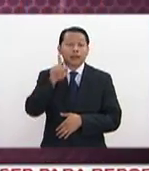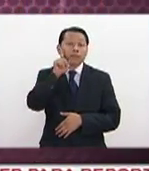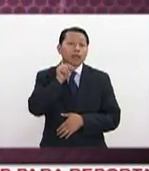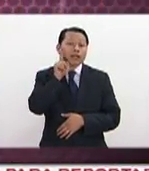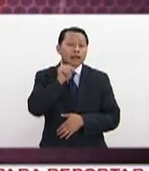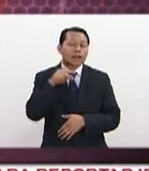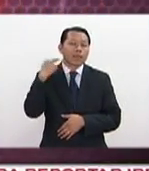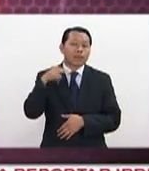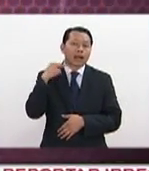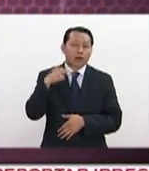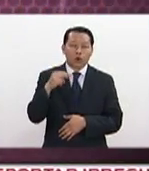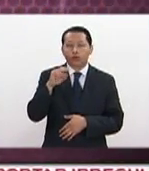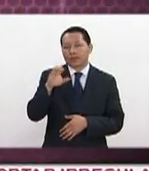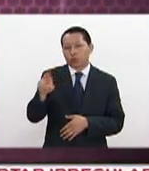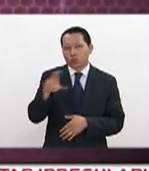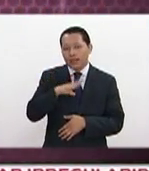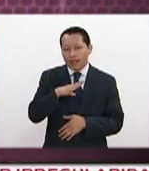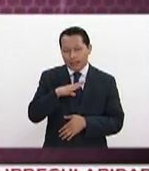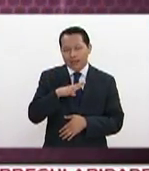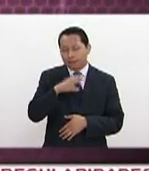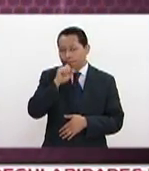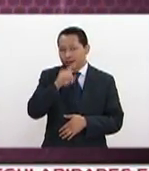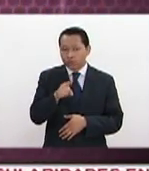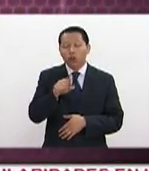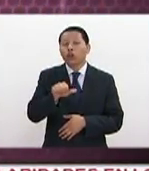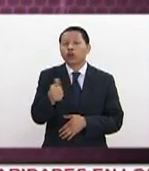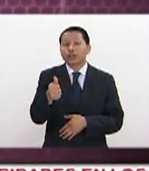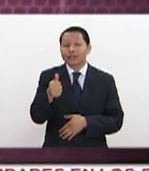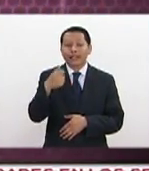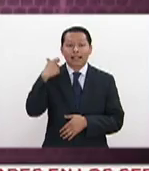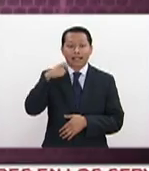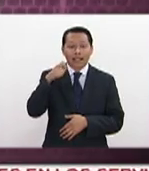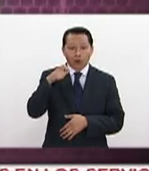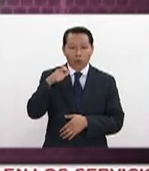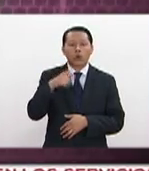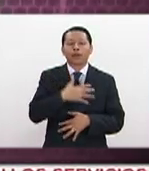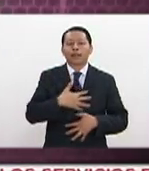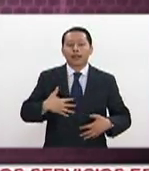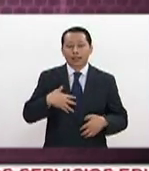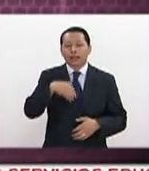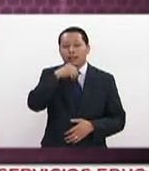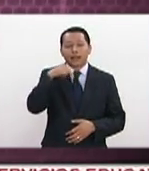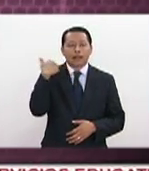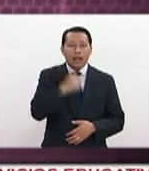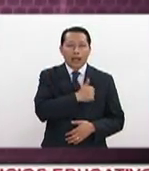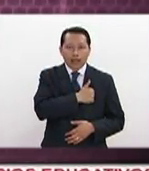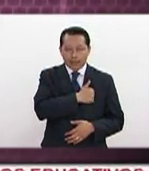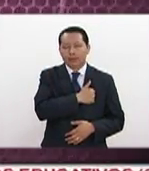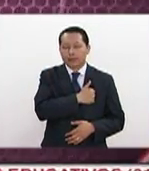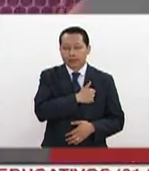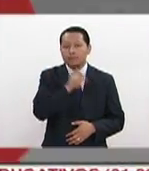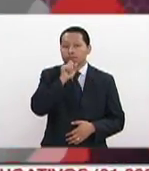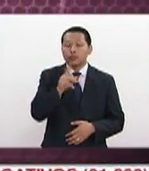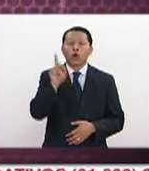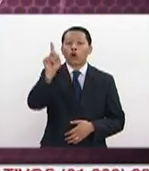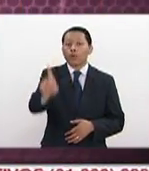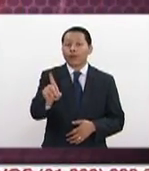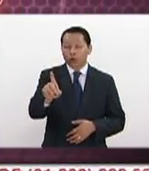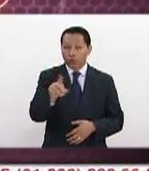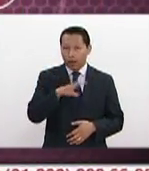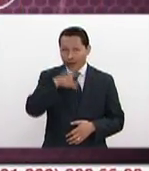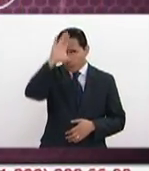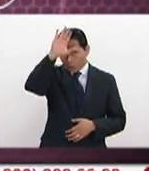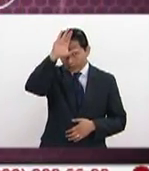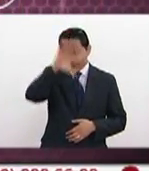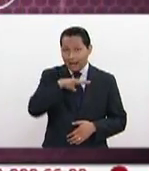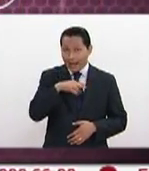mañana, Veracruz contra Pumas a las 9 del día. A las 11, Querétaro Tigres. Chivas Atlas a las 16:30 horas. El domingo, Monterrey